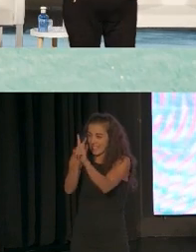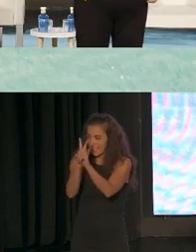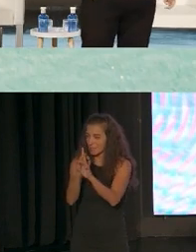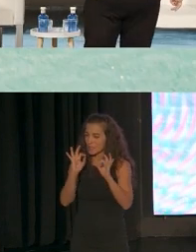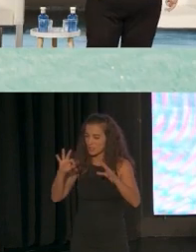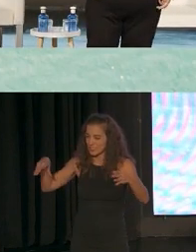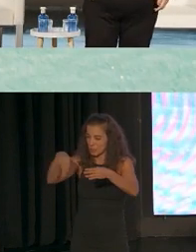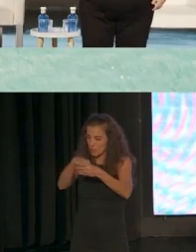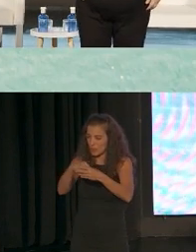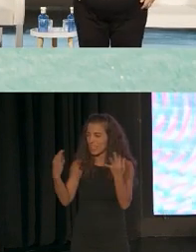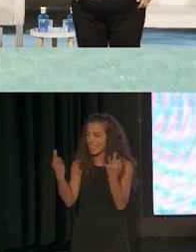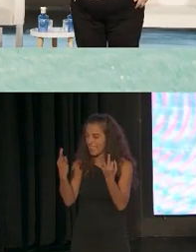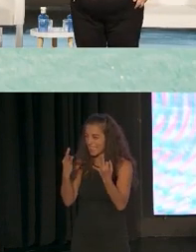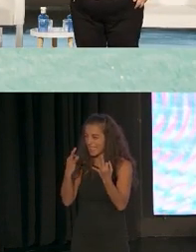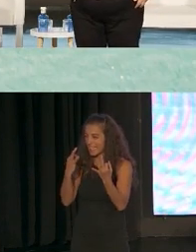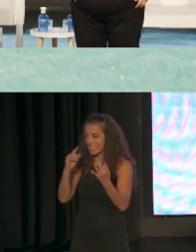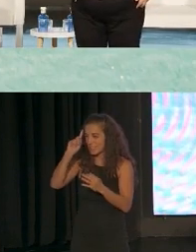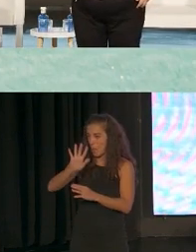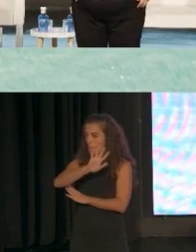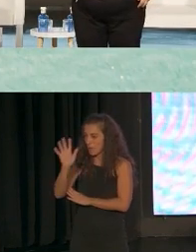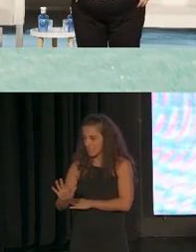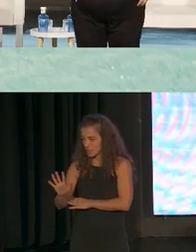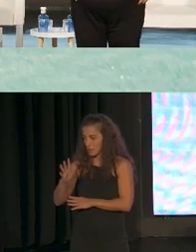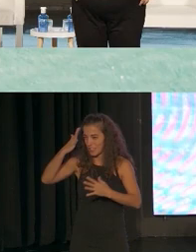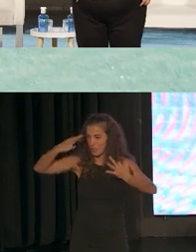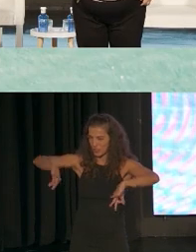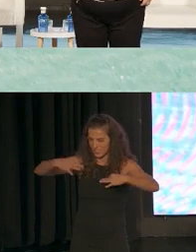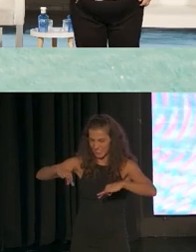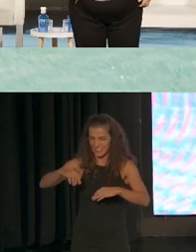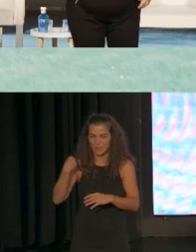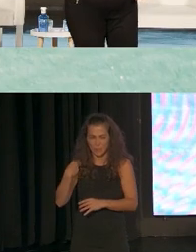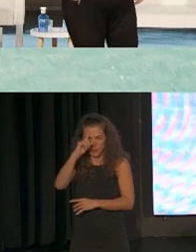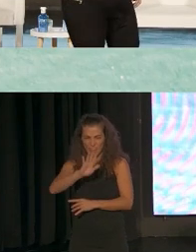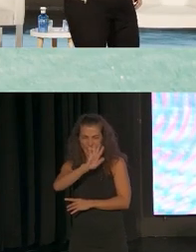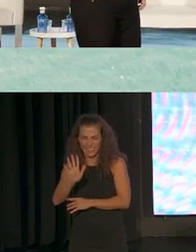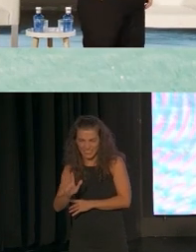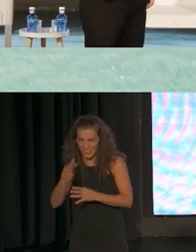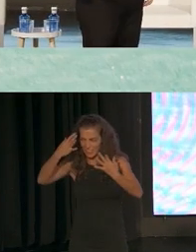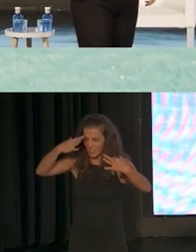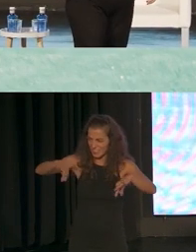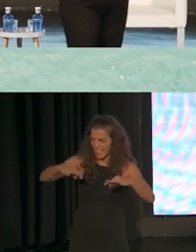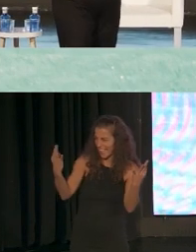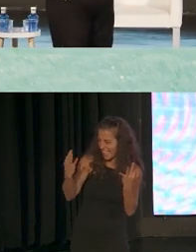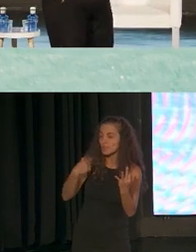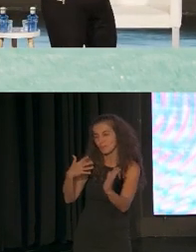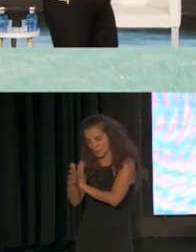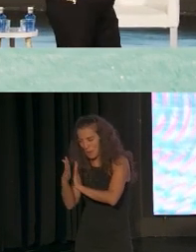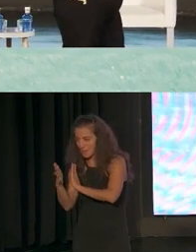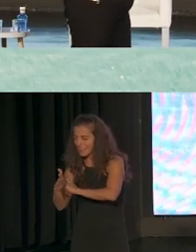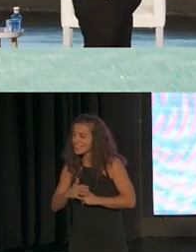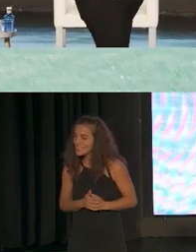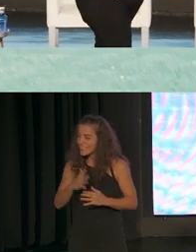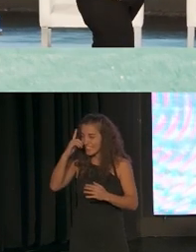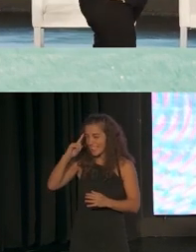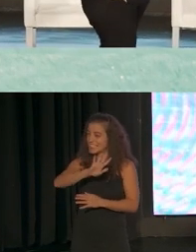y os preguntaréis Pero eso de los sesgos inconscientes Qué es pues os lo voy a explicar los sesgos